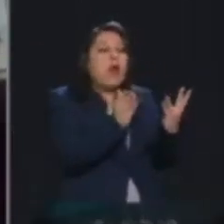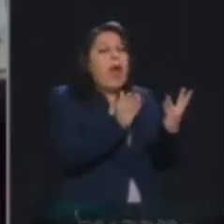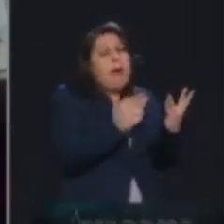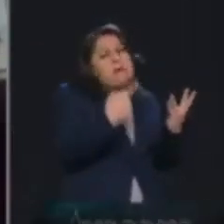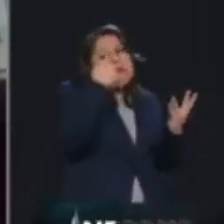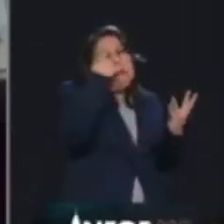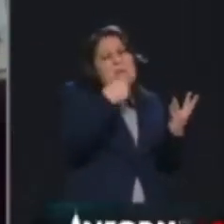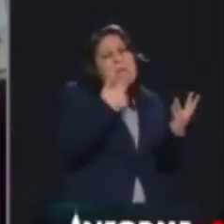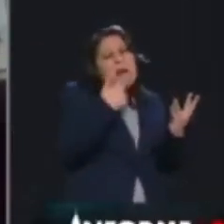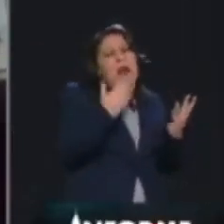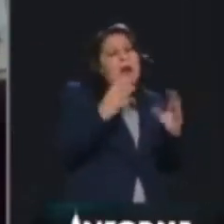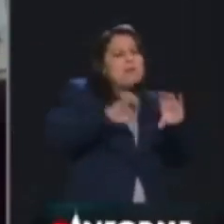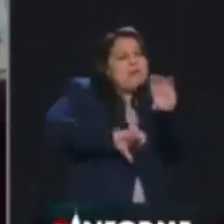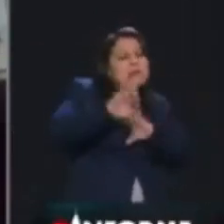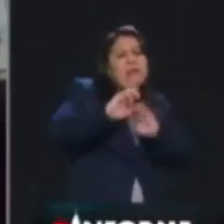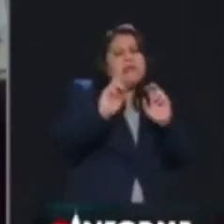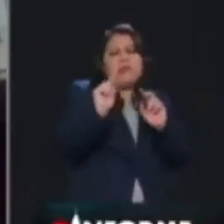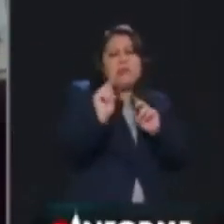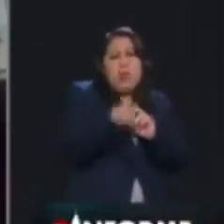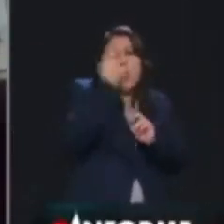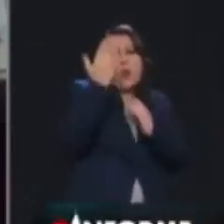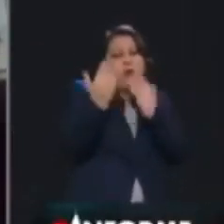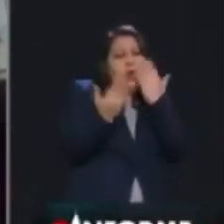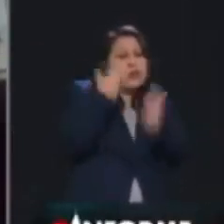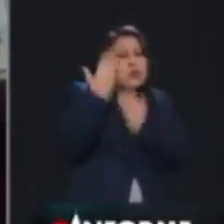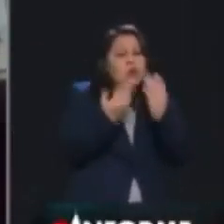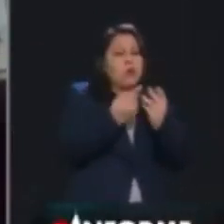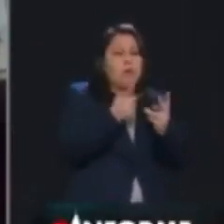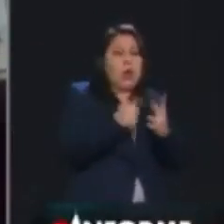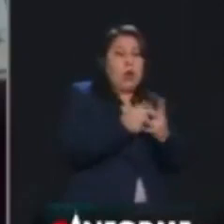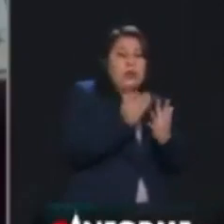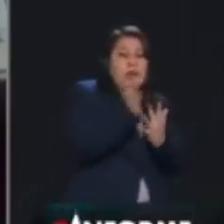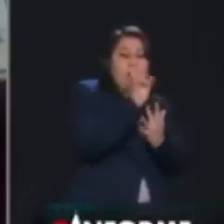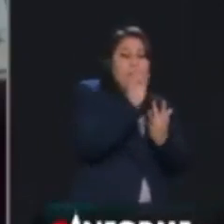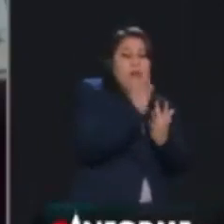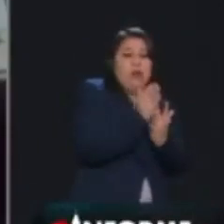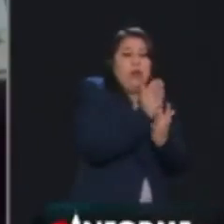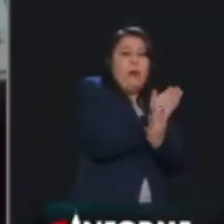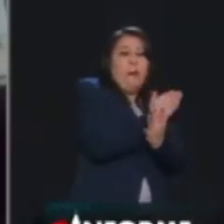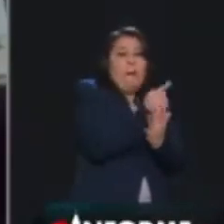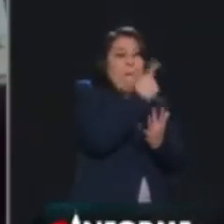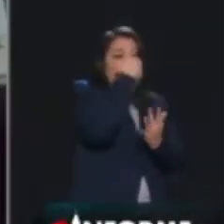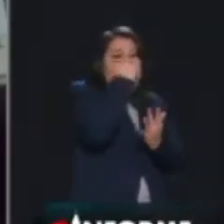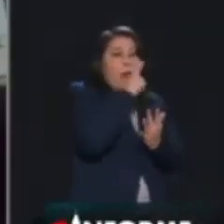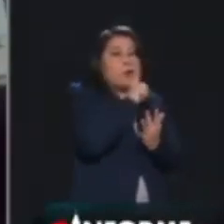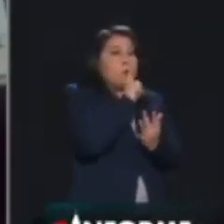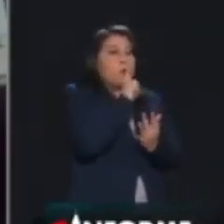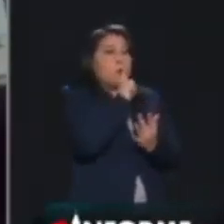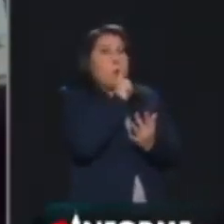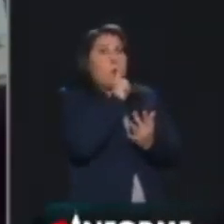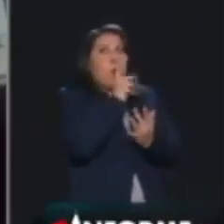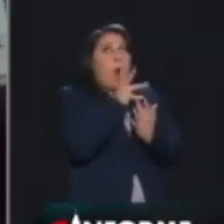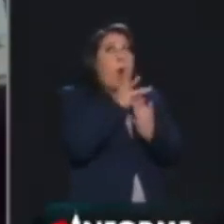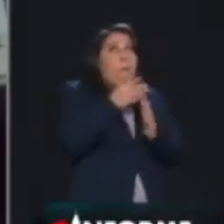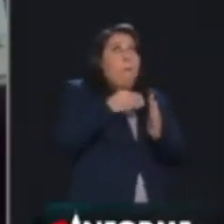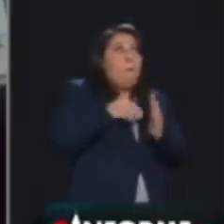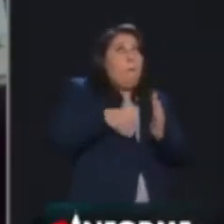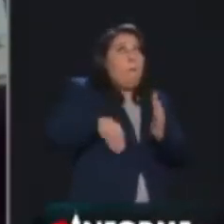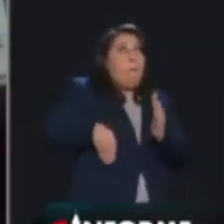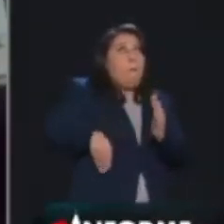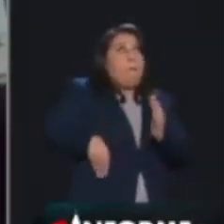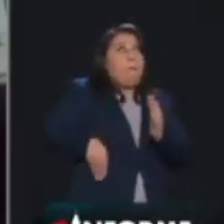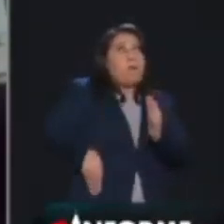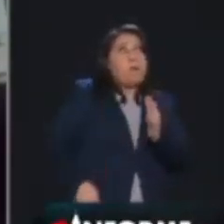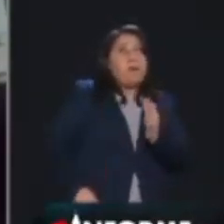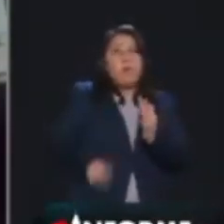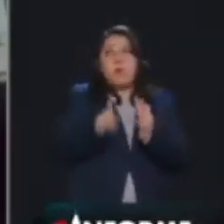del CONACYT, es decir, sin pasar, por ejemplo, también pues por la aprobación presupuestal, ¿no? O sea, simplemente el CONACYT decía, pues esta partida